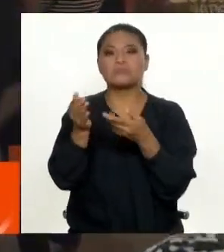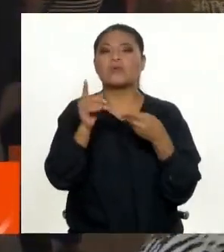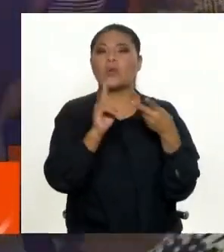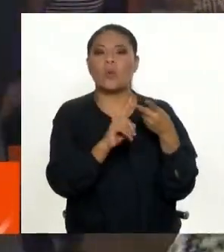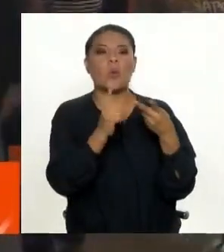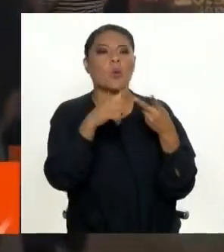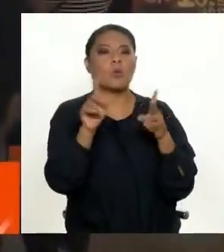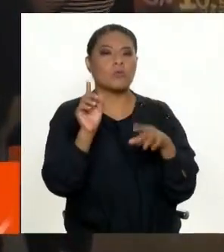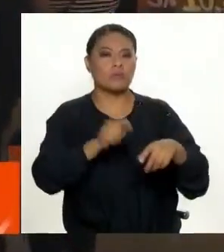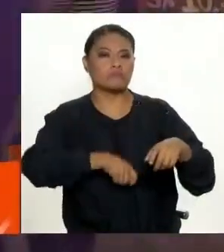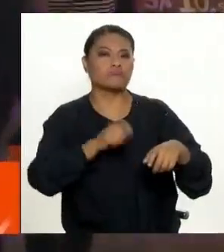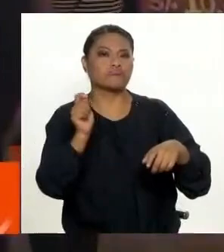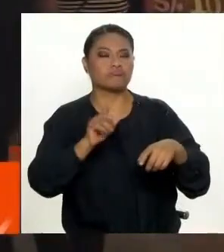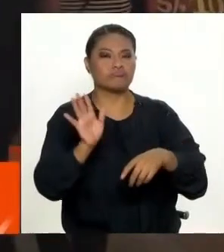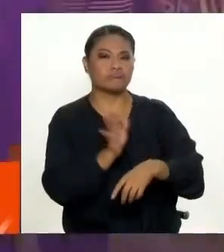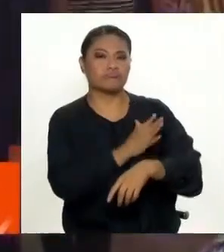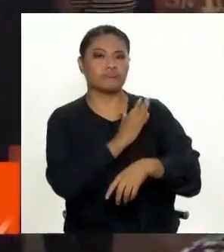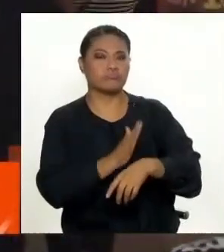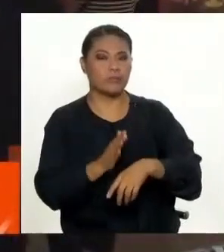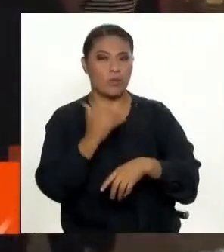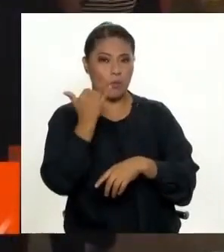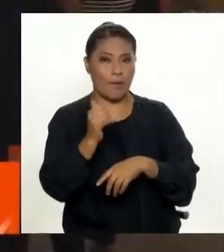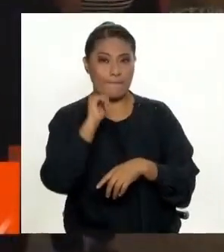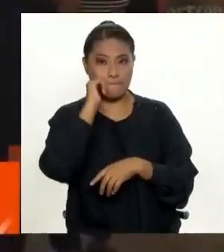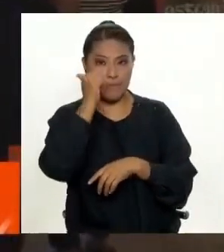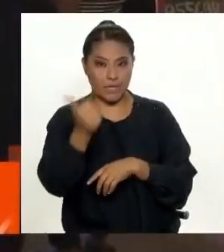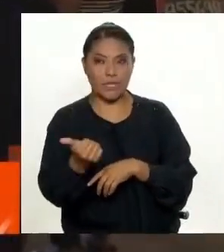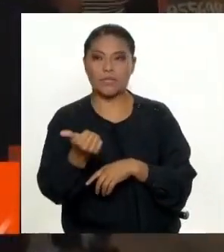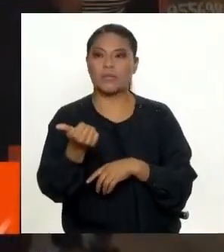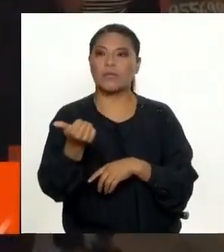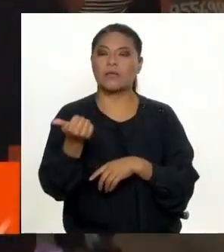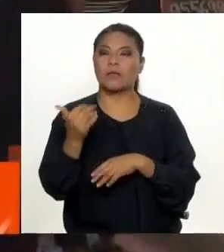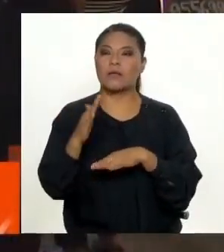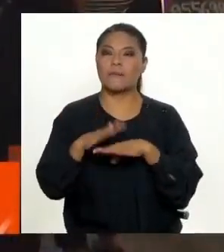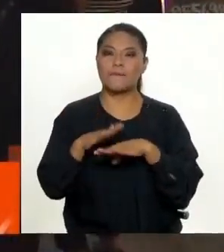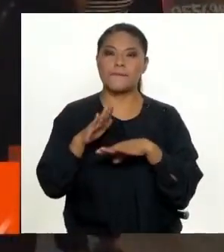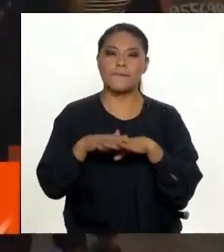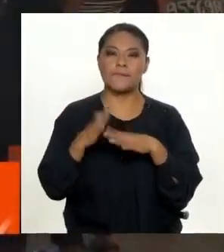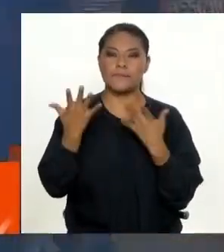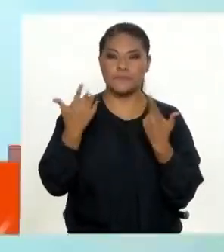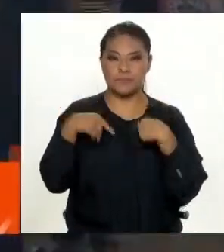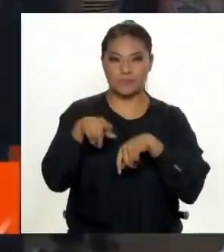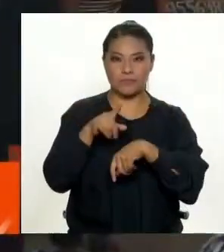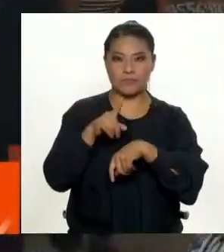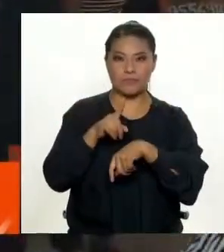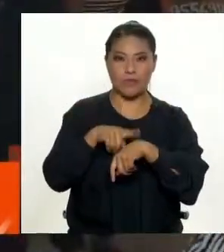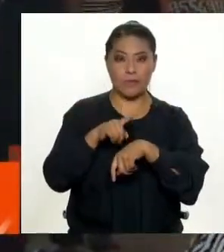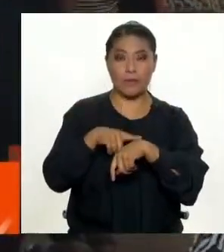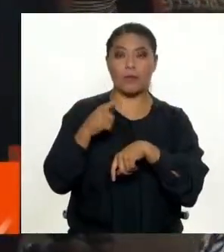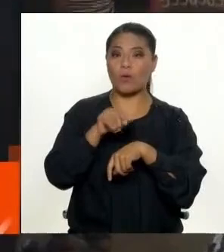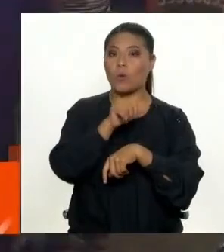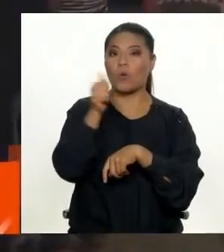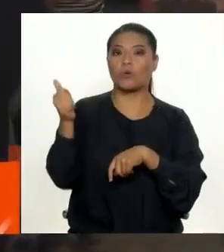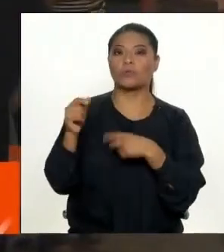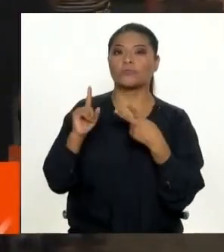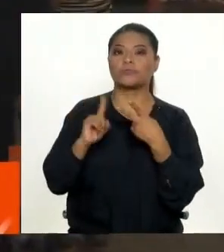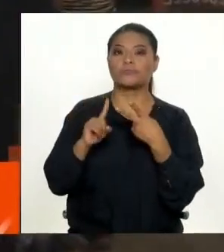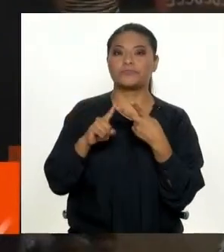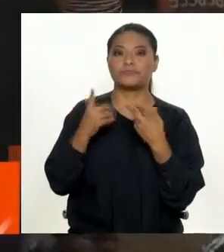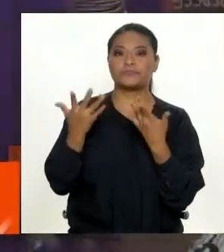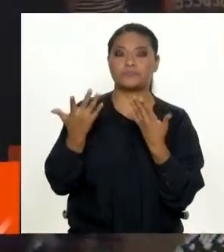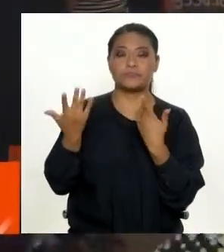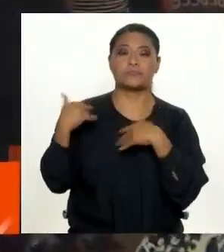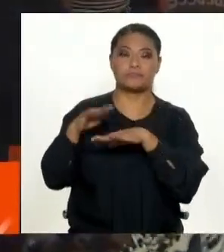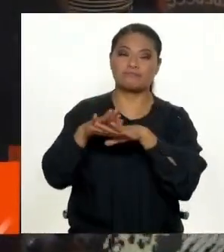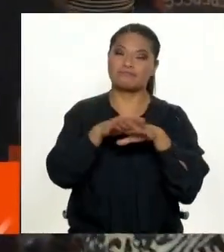distintas orquestas. Hoy, mañana, un punto es aquí en el reloj público y otro también en la plaza. Y, por supuesto,